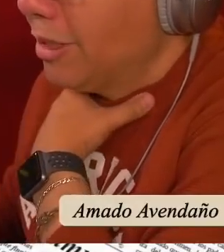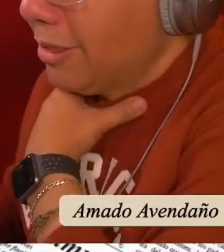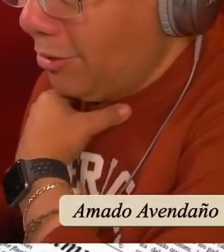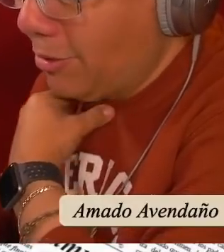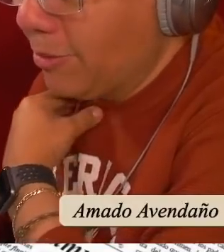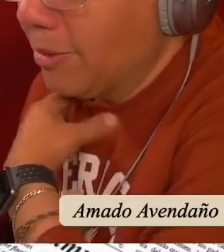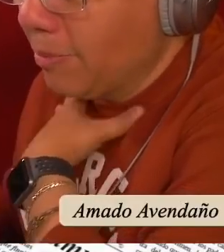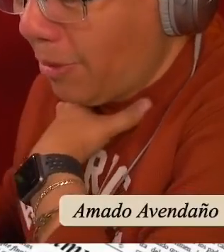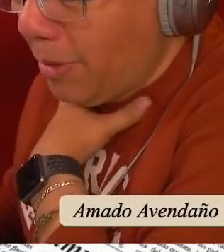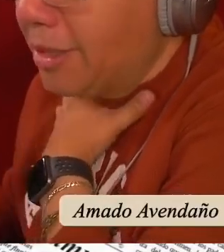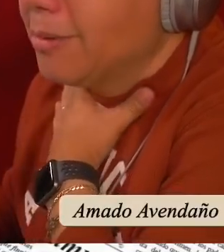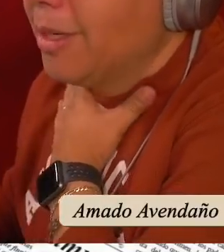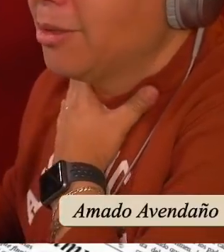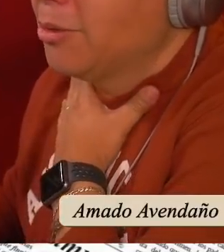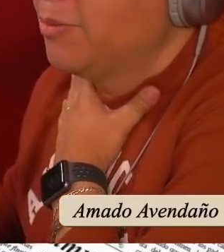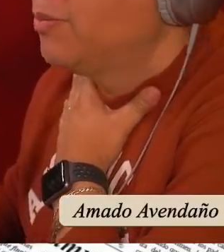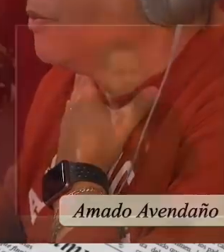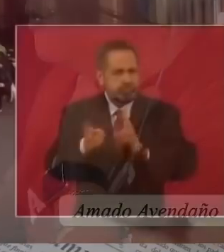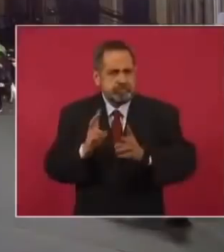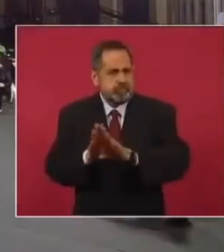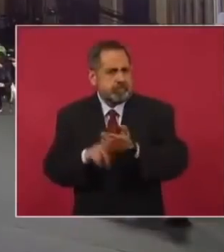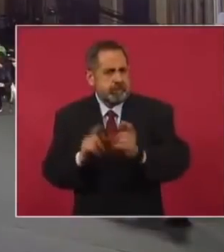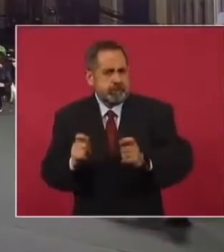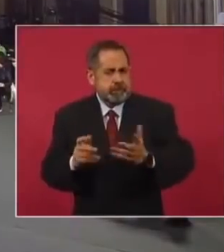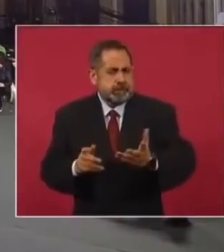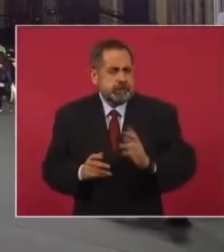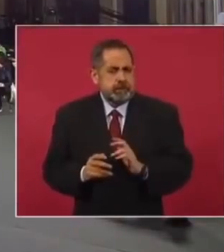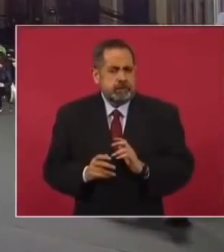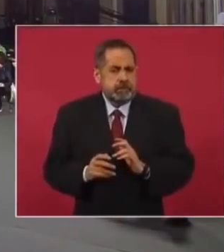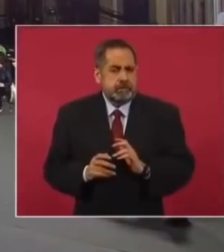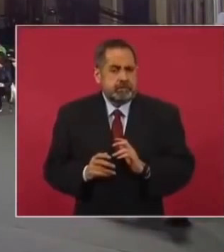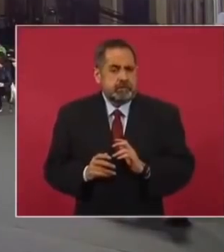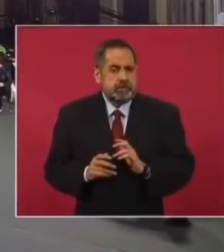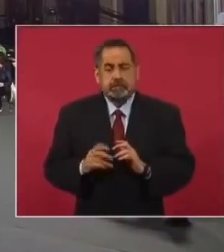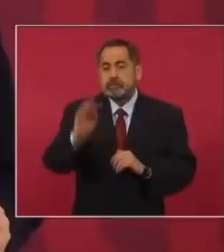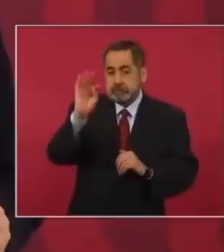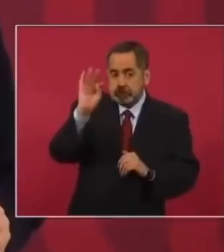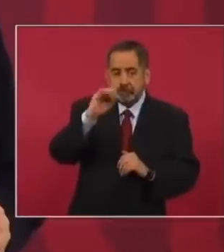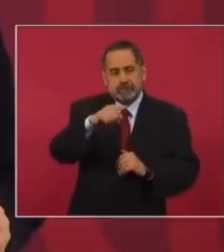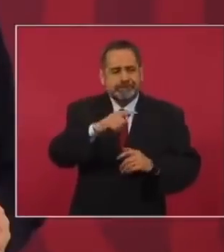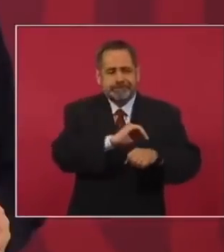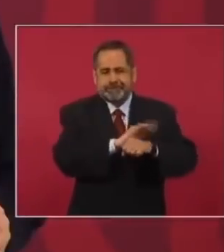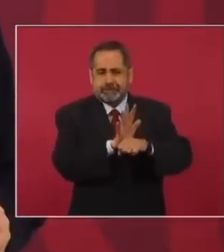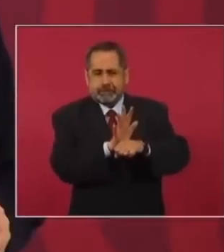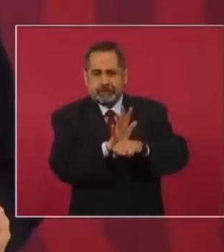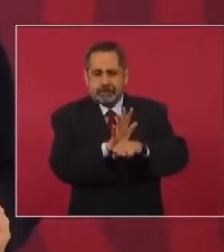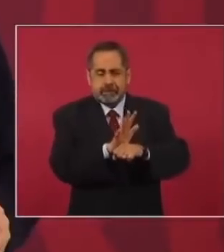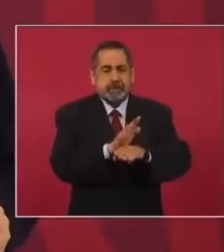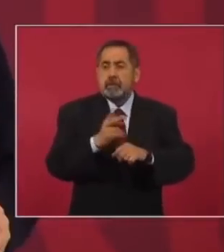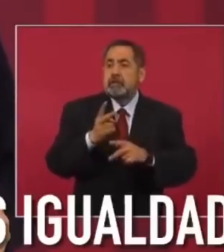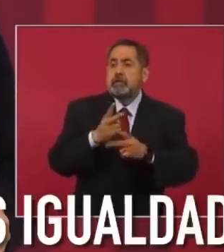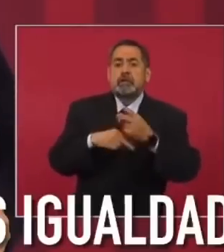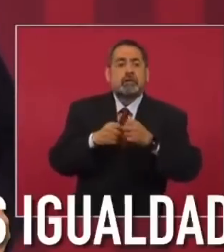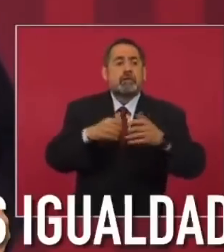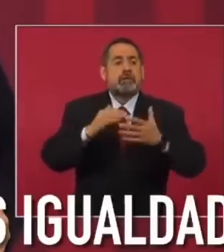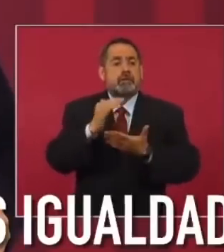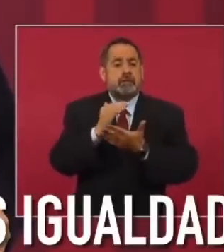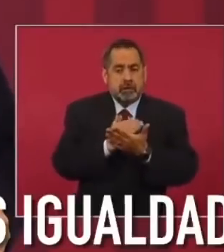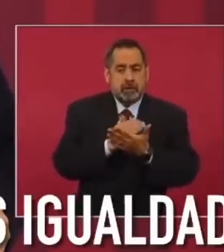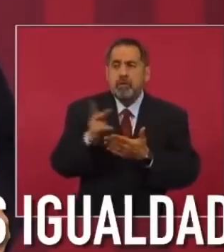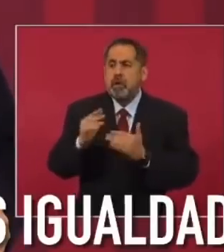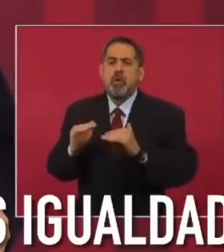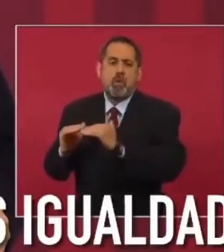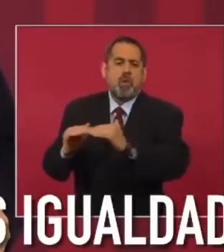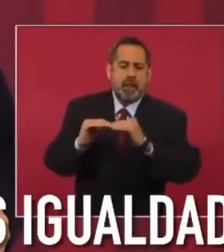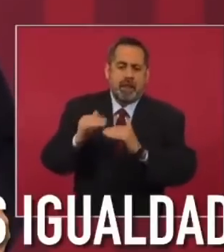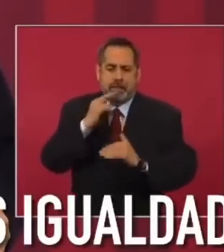le pusimos al señor. Pero mientras vean esto. Puede ser que por el COVID tengamos menos crecimiento, pero hay más igualdad.